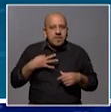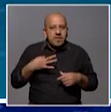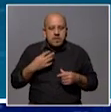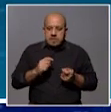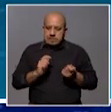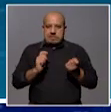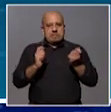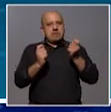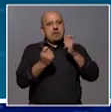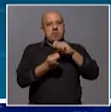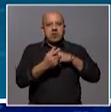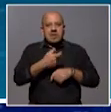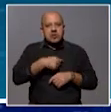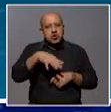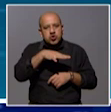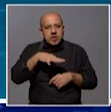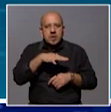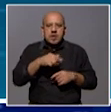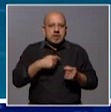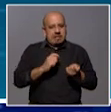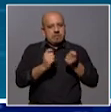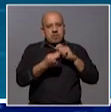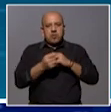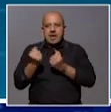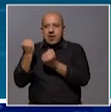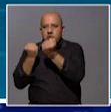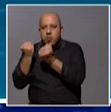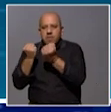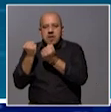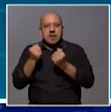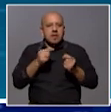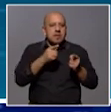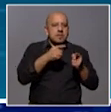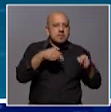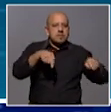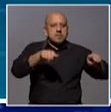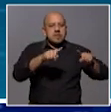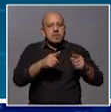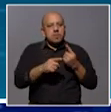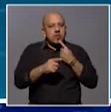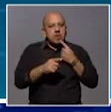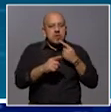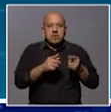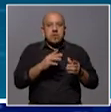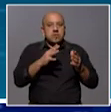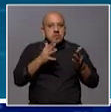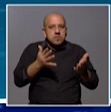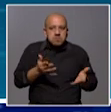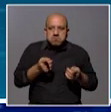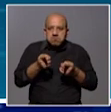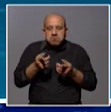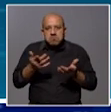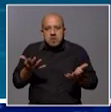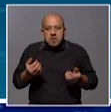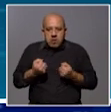cambiado la vida de la sociedad el funcionamiento de la economía y el sistema político tuvo que enfrentar bueno algo imprevisible